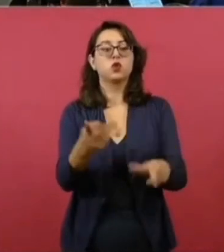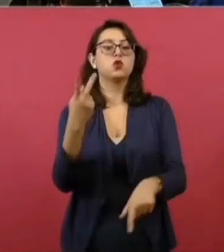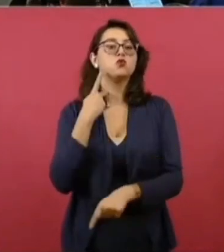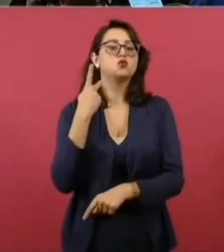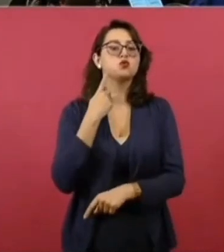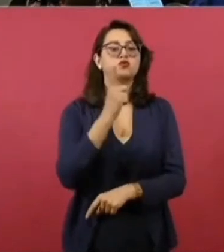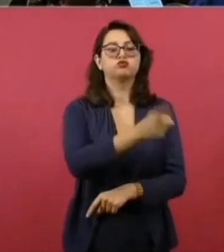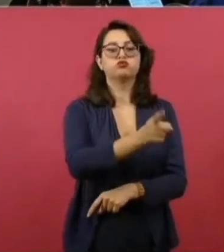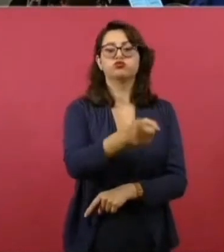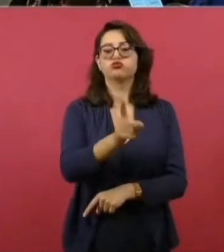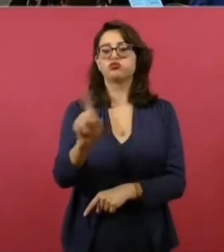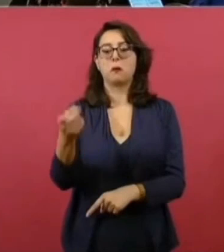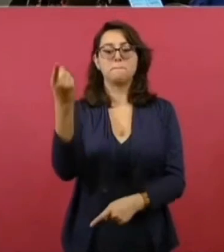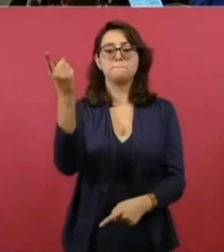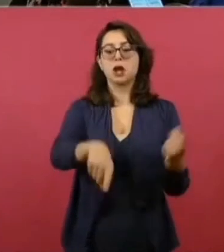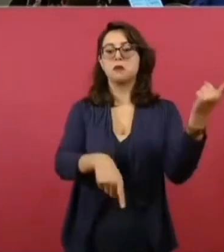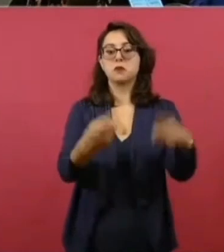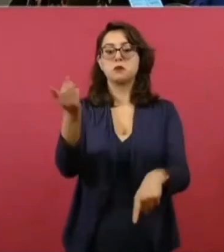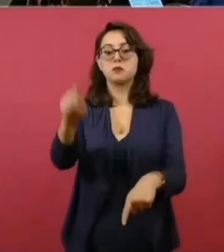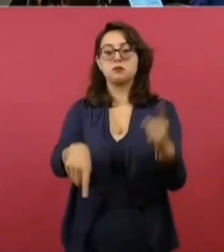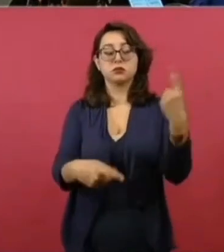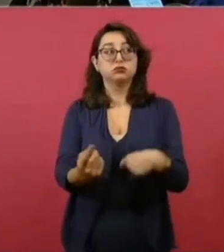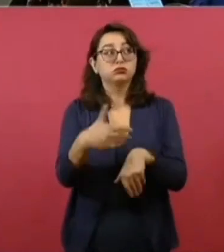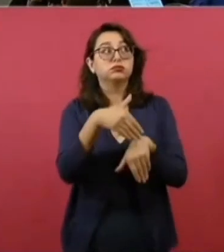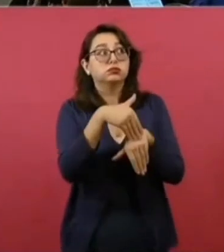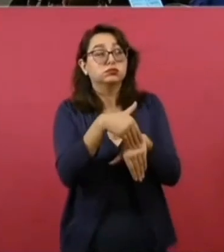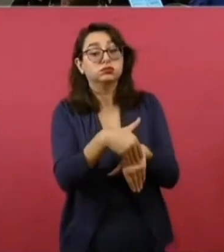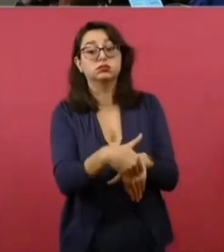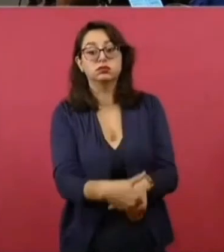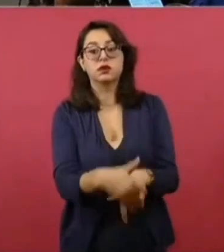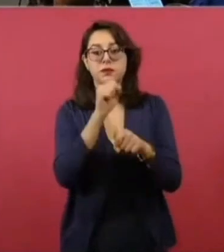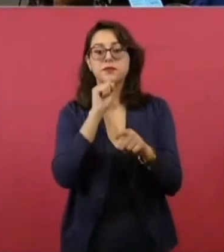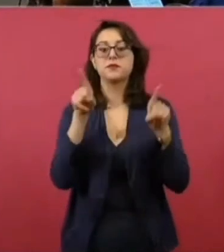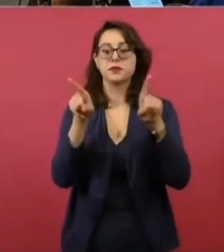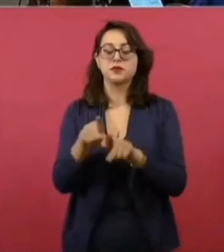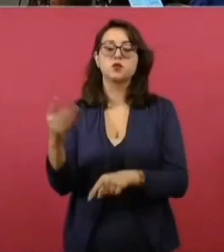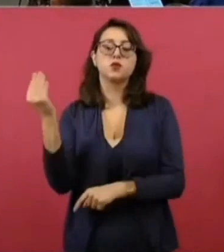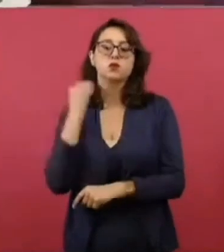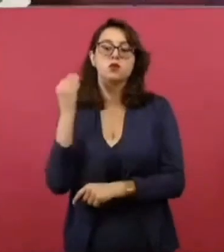partidos, muchos abogados marrulleros del Poder Judicial,